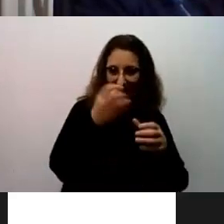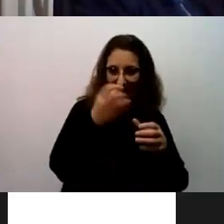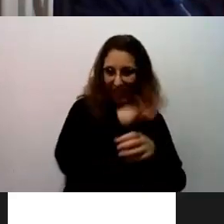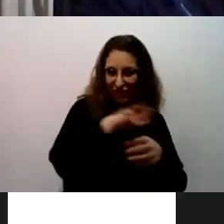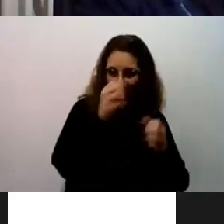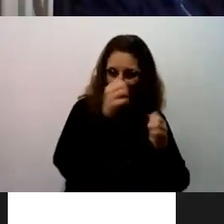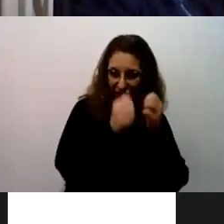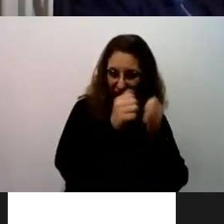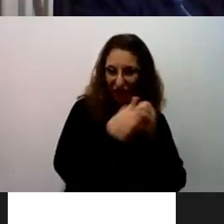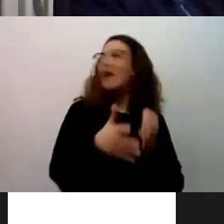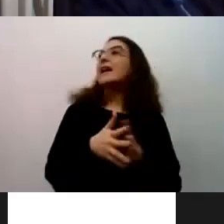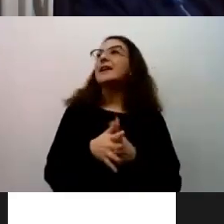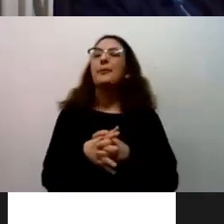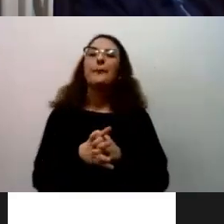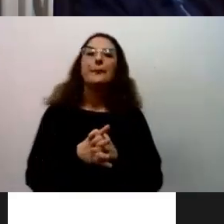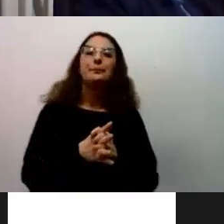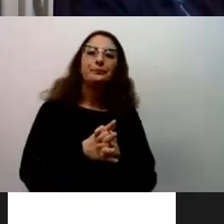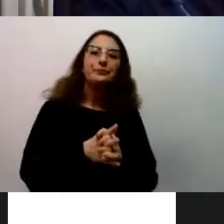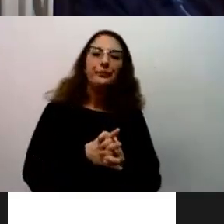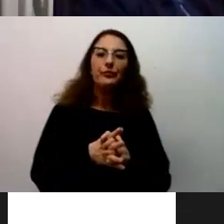en una escala tipo